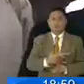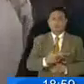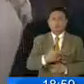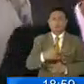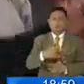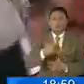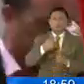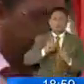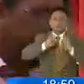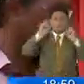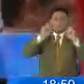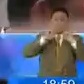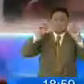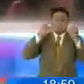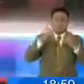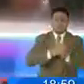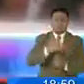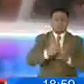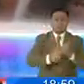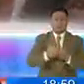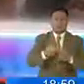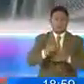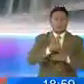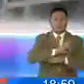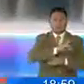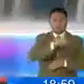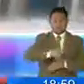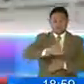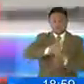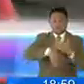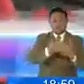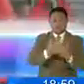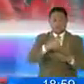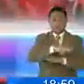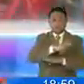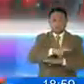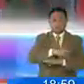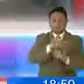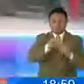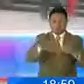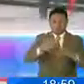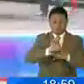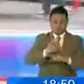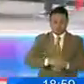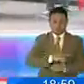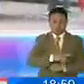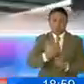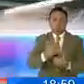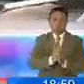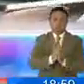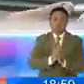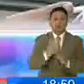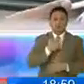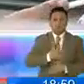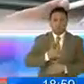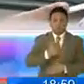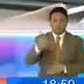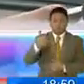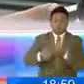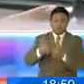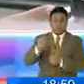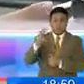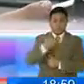dos candidatos a la Asamblea Nacional asistieron este lunes hasta la Fiscalía General del Estado para solicitar que se incluya al candidato